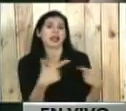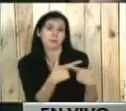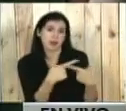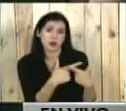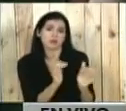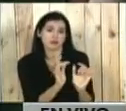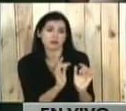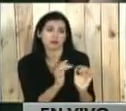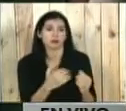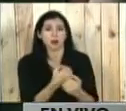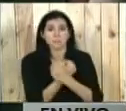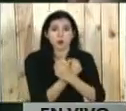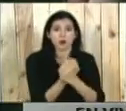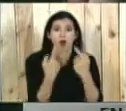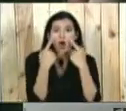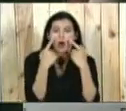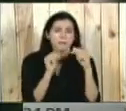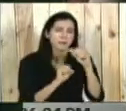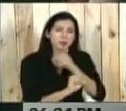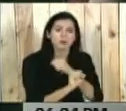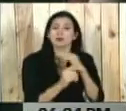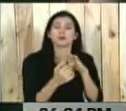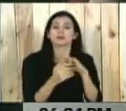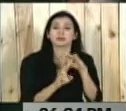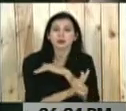digo, mirémonos con ojos de amor, de respeto.